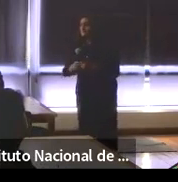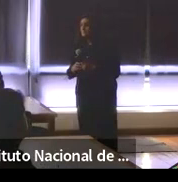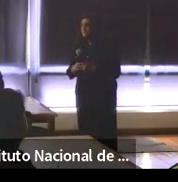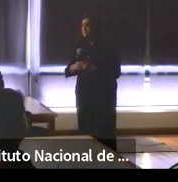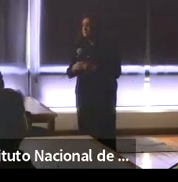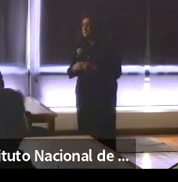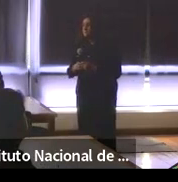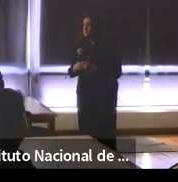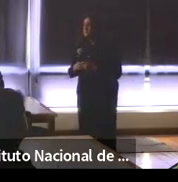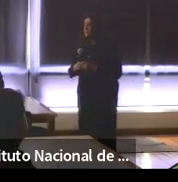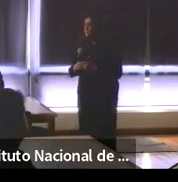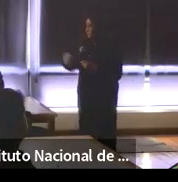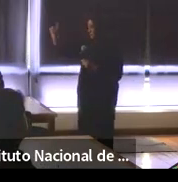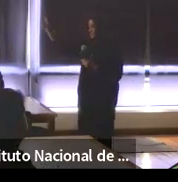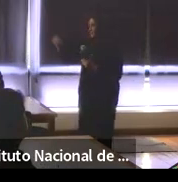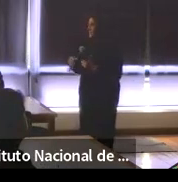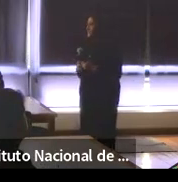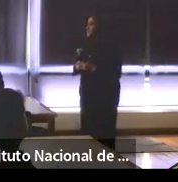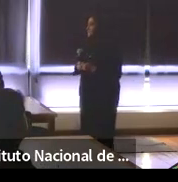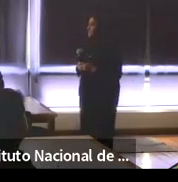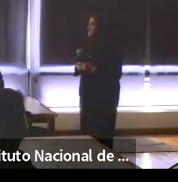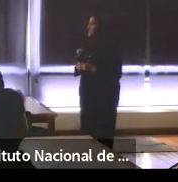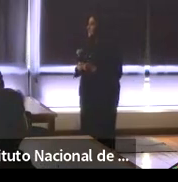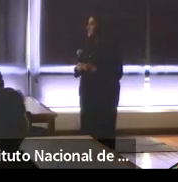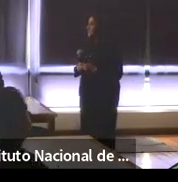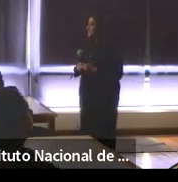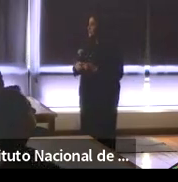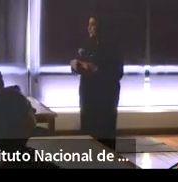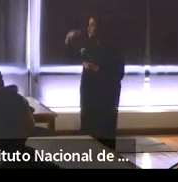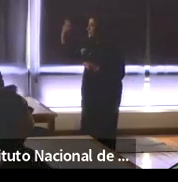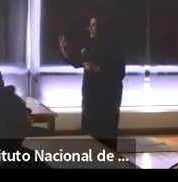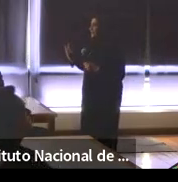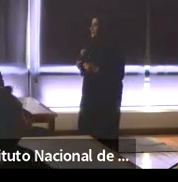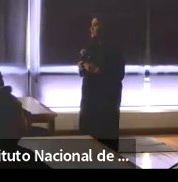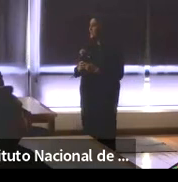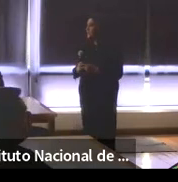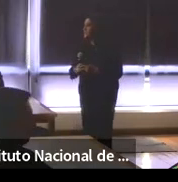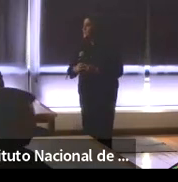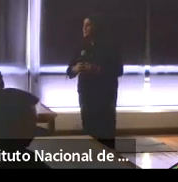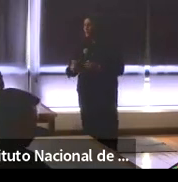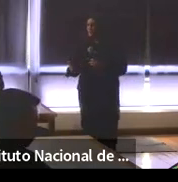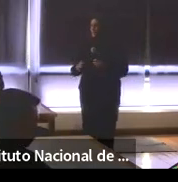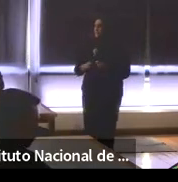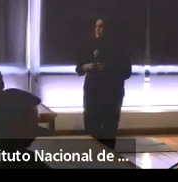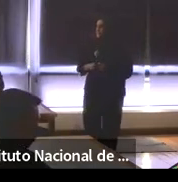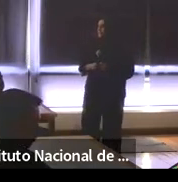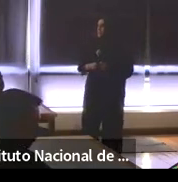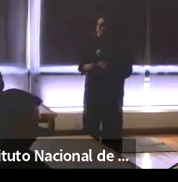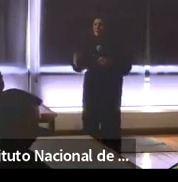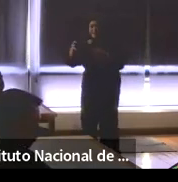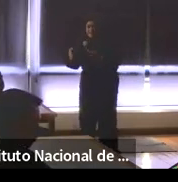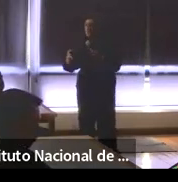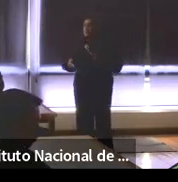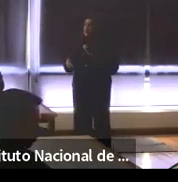cuentas no siempre se gana eso también está bien porque eso te deja aprendizaje Por qué no ganaste